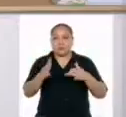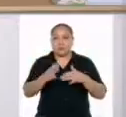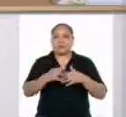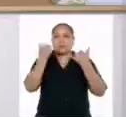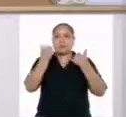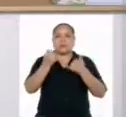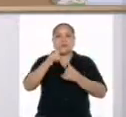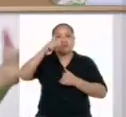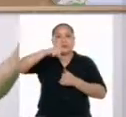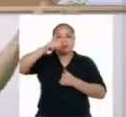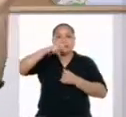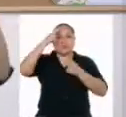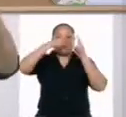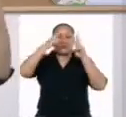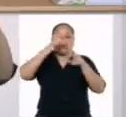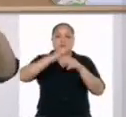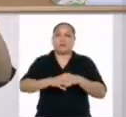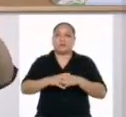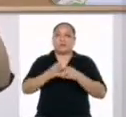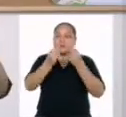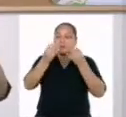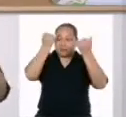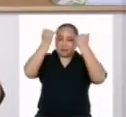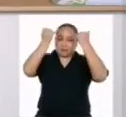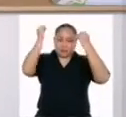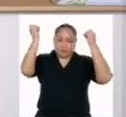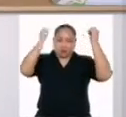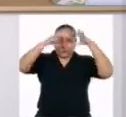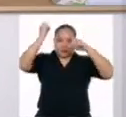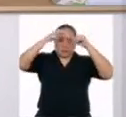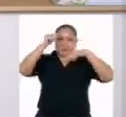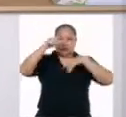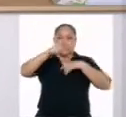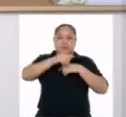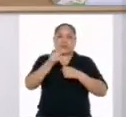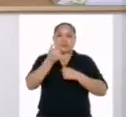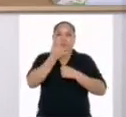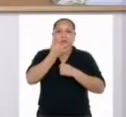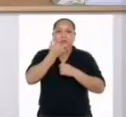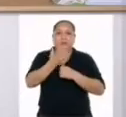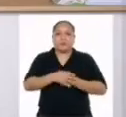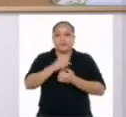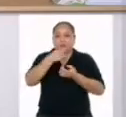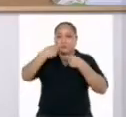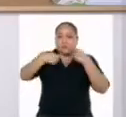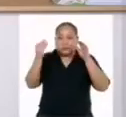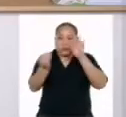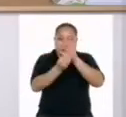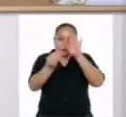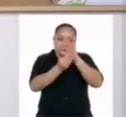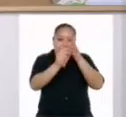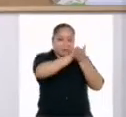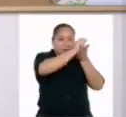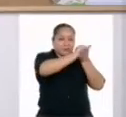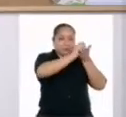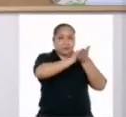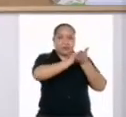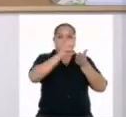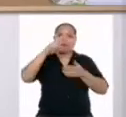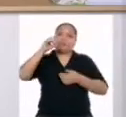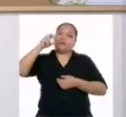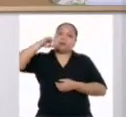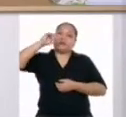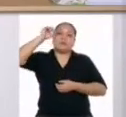Ahora tenemos que realizar una lluvia de ideas sobre los sucesos que vamos a incluir en nuestra